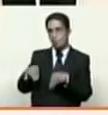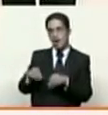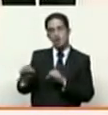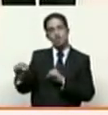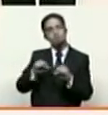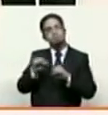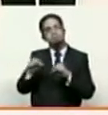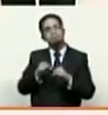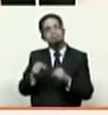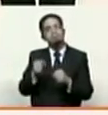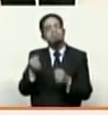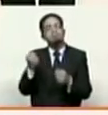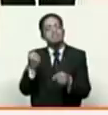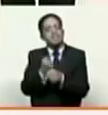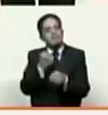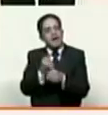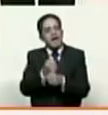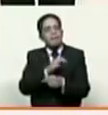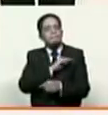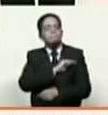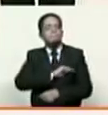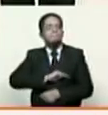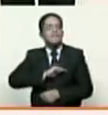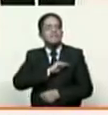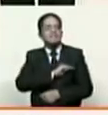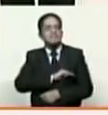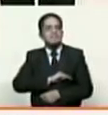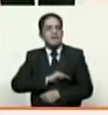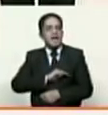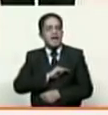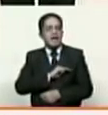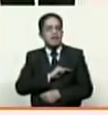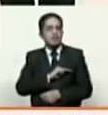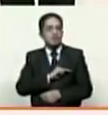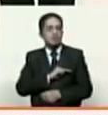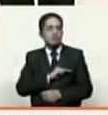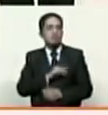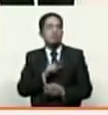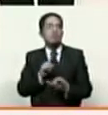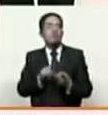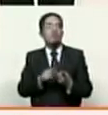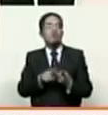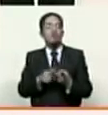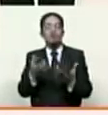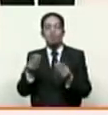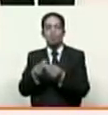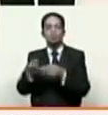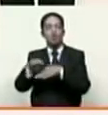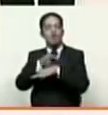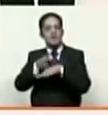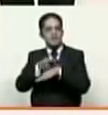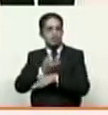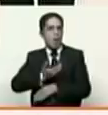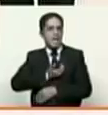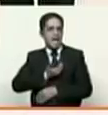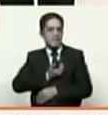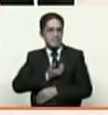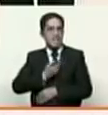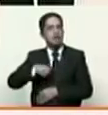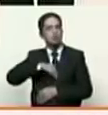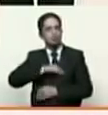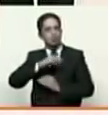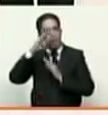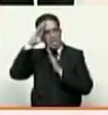el Ministerio de Interior, Barrio Nuevo, Barrio Tricolor, las gobernaciones y las alcaldías, donde estamos